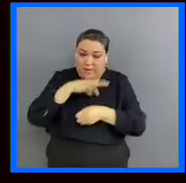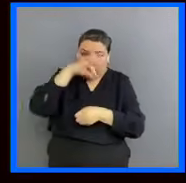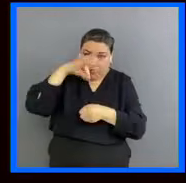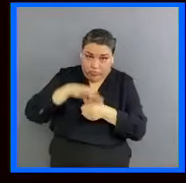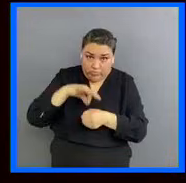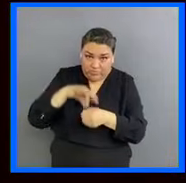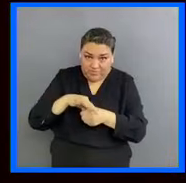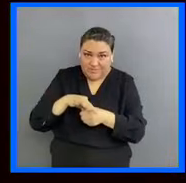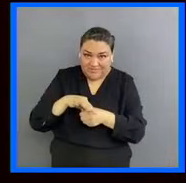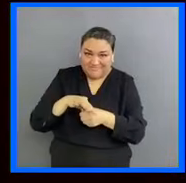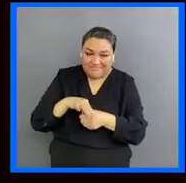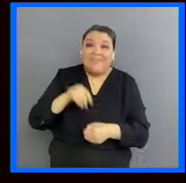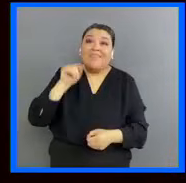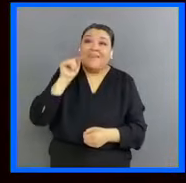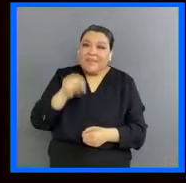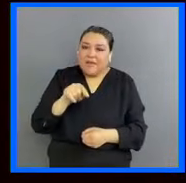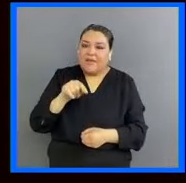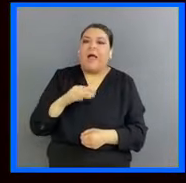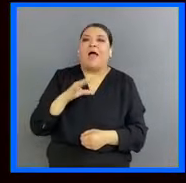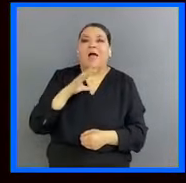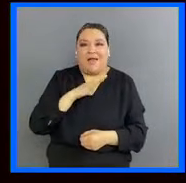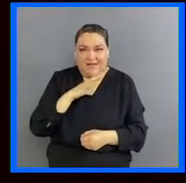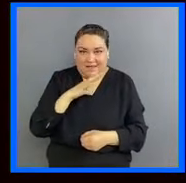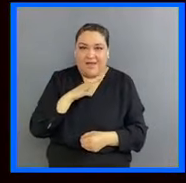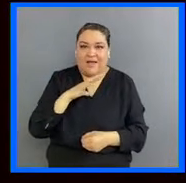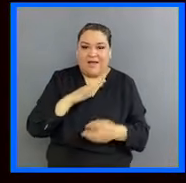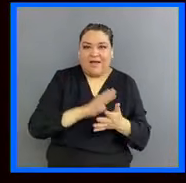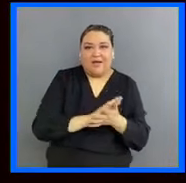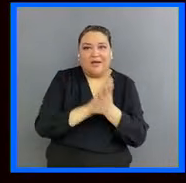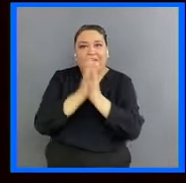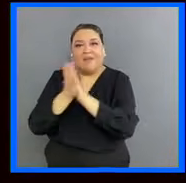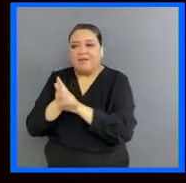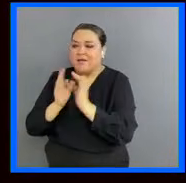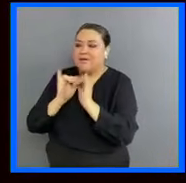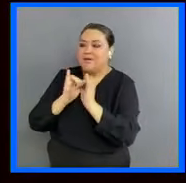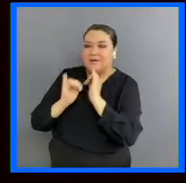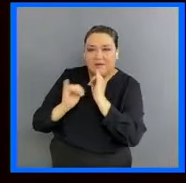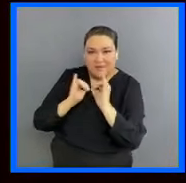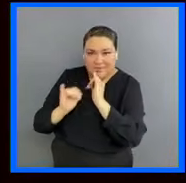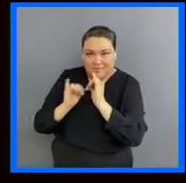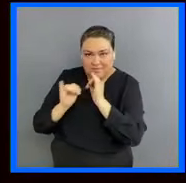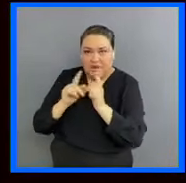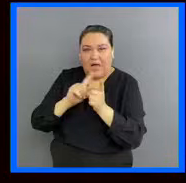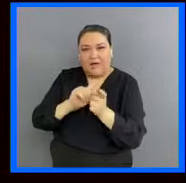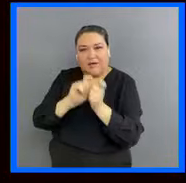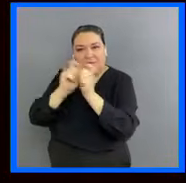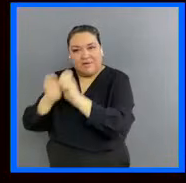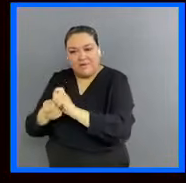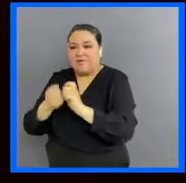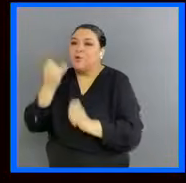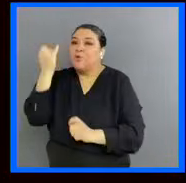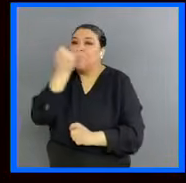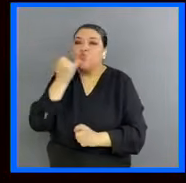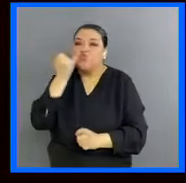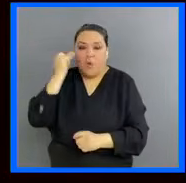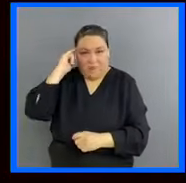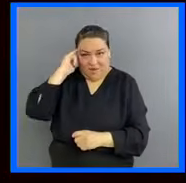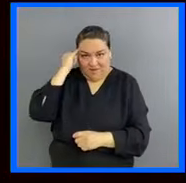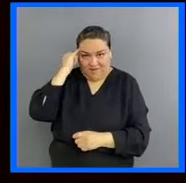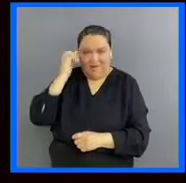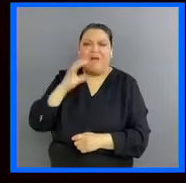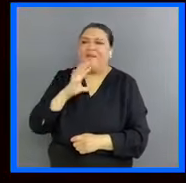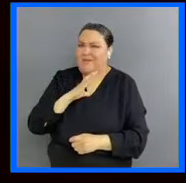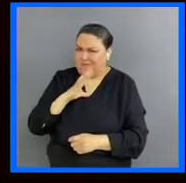votar, pues tienen traducción e interpretación en lenguas indígenas. Esto se hace de